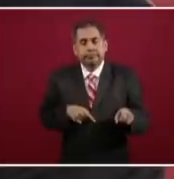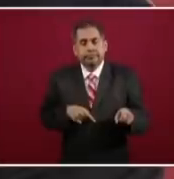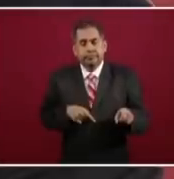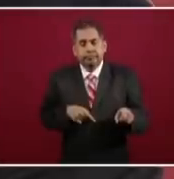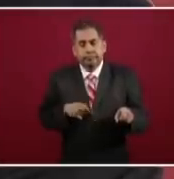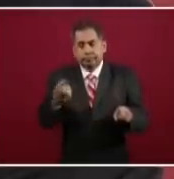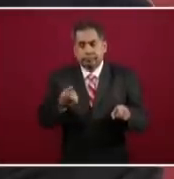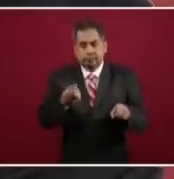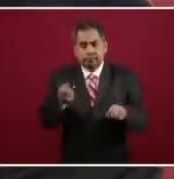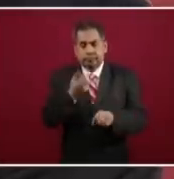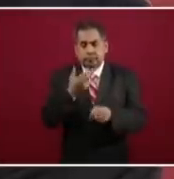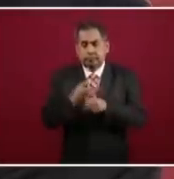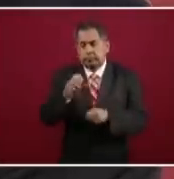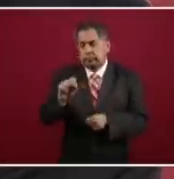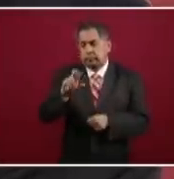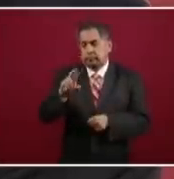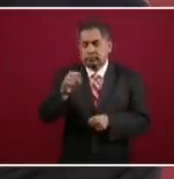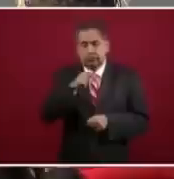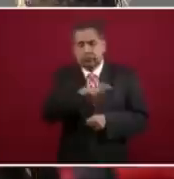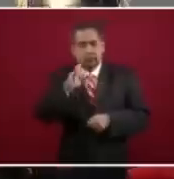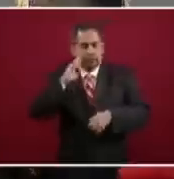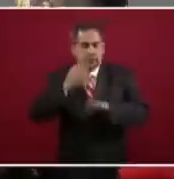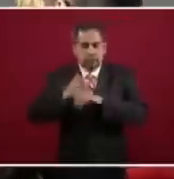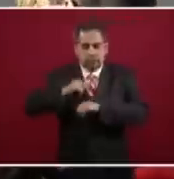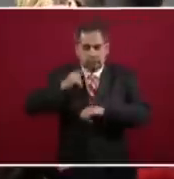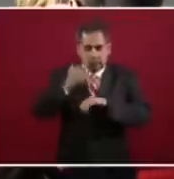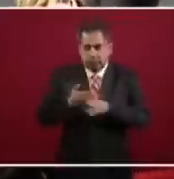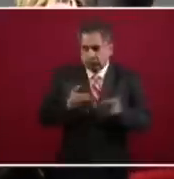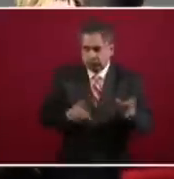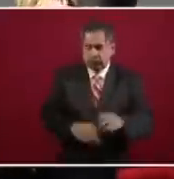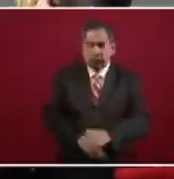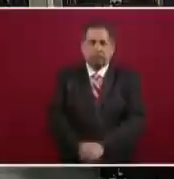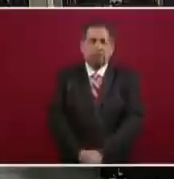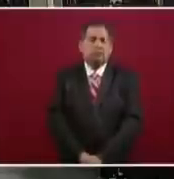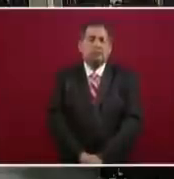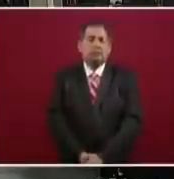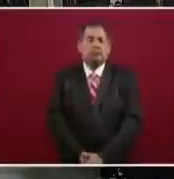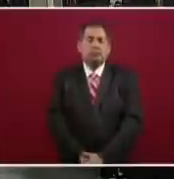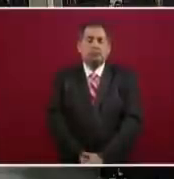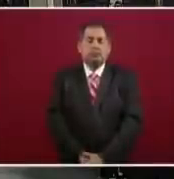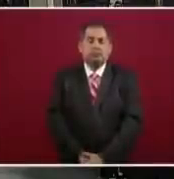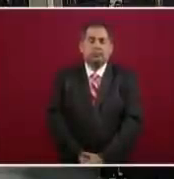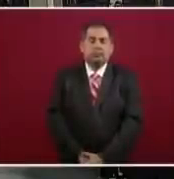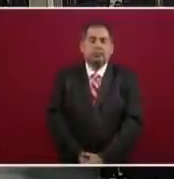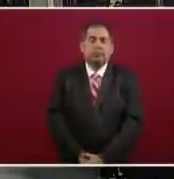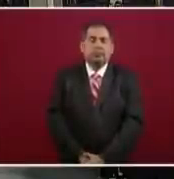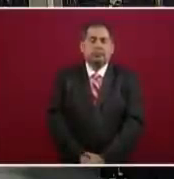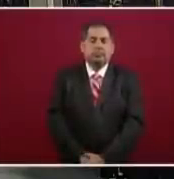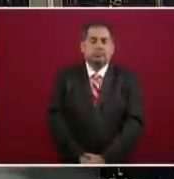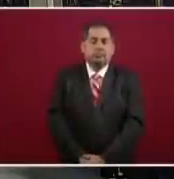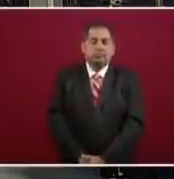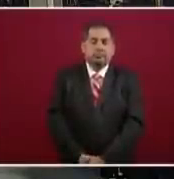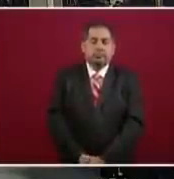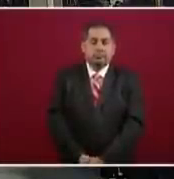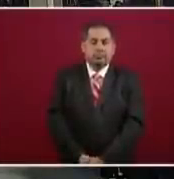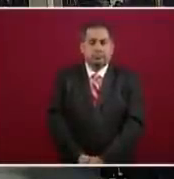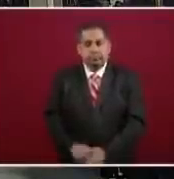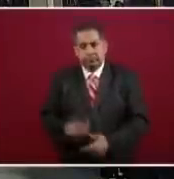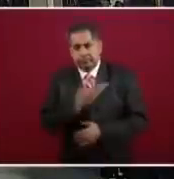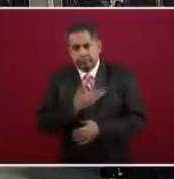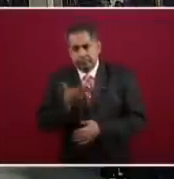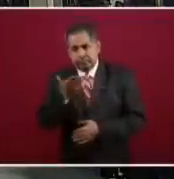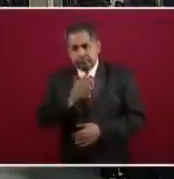la secretaria de relaciones sexuales gracias presidente bueno soy presidente